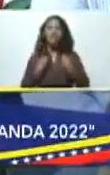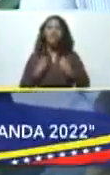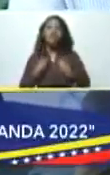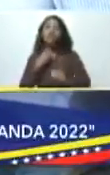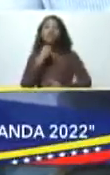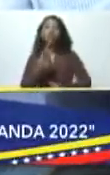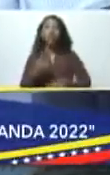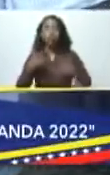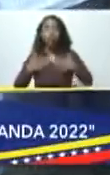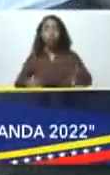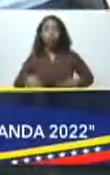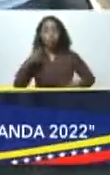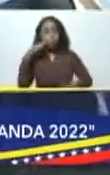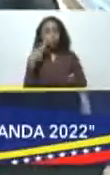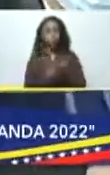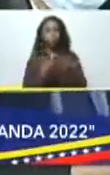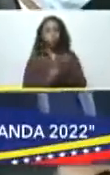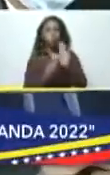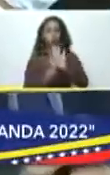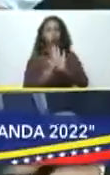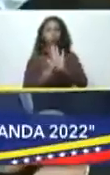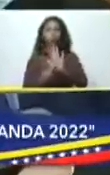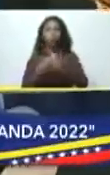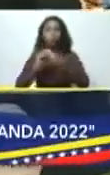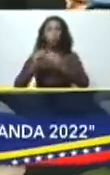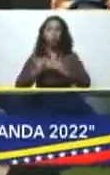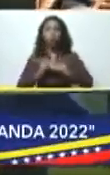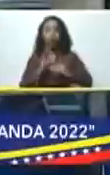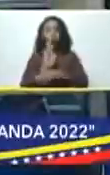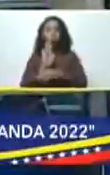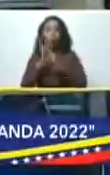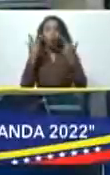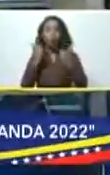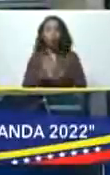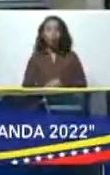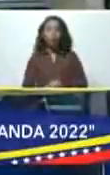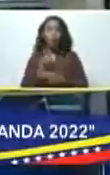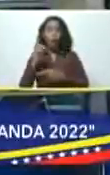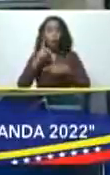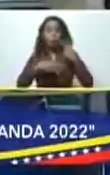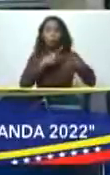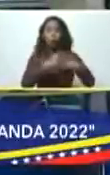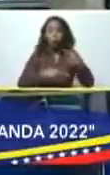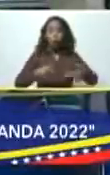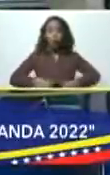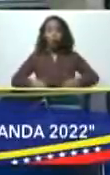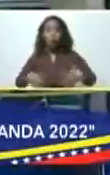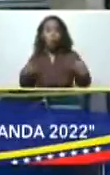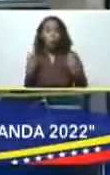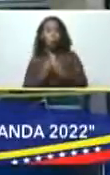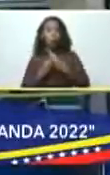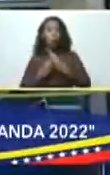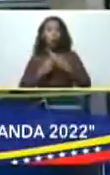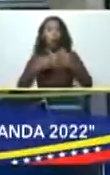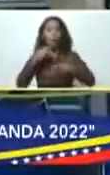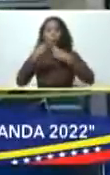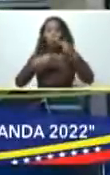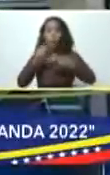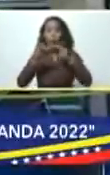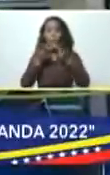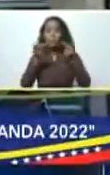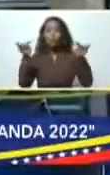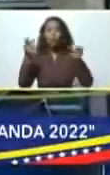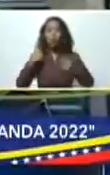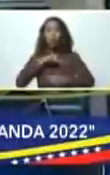presente, ver la calidad de nuestros productos. Así que esto ha sido producto de un esfuerzo conjunto. La definición de las políticas públicas, que es nuestra